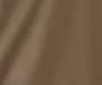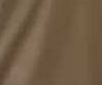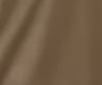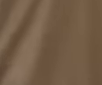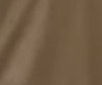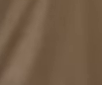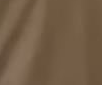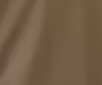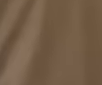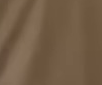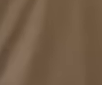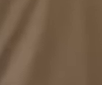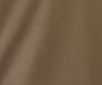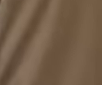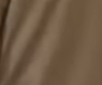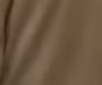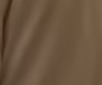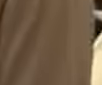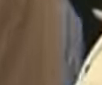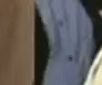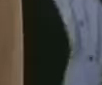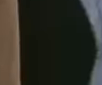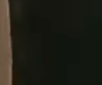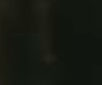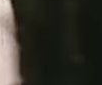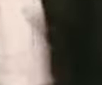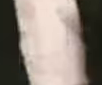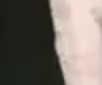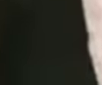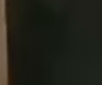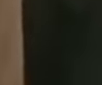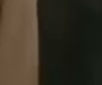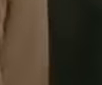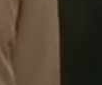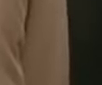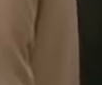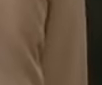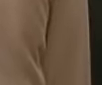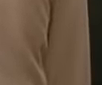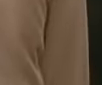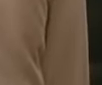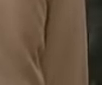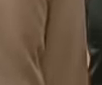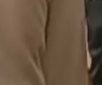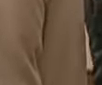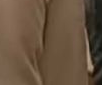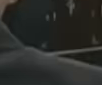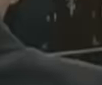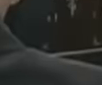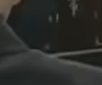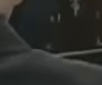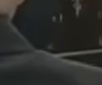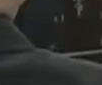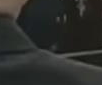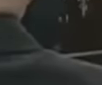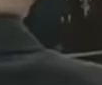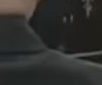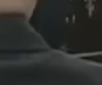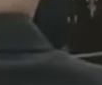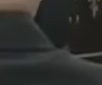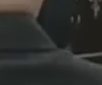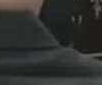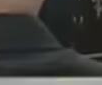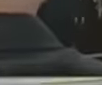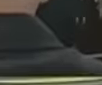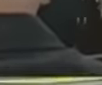saludo del jefe de Estado venezolano Nicolás Maduro Moros a los asistentes de esta reunión que se celebra el día de hoy acá en el Palacio